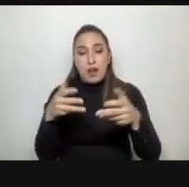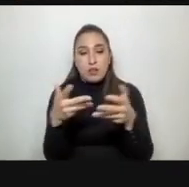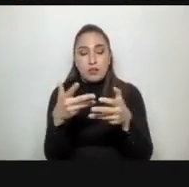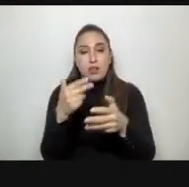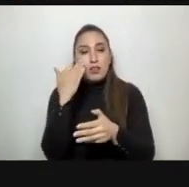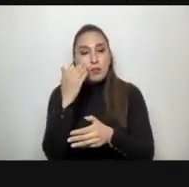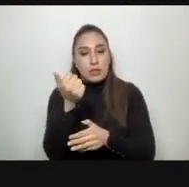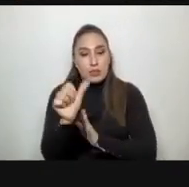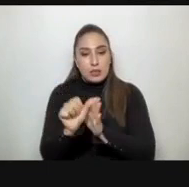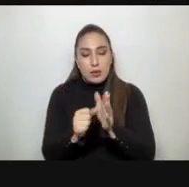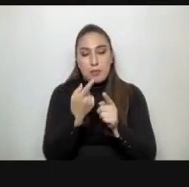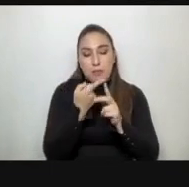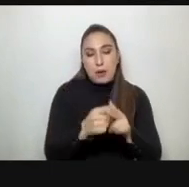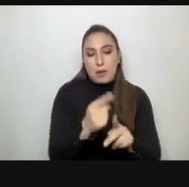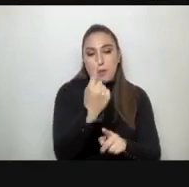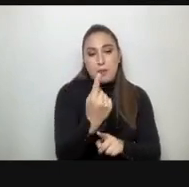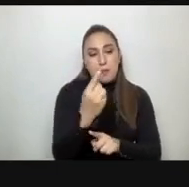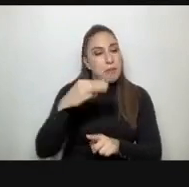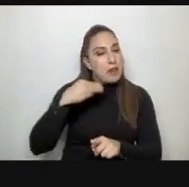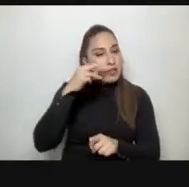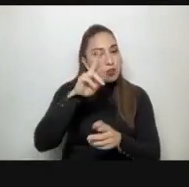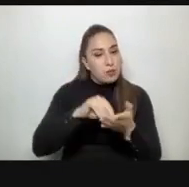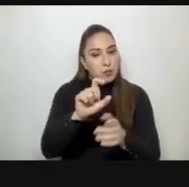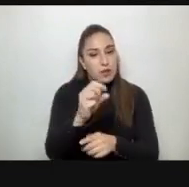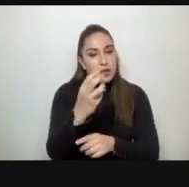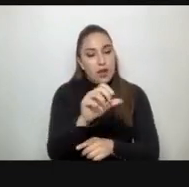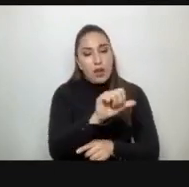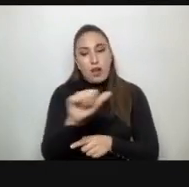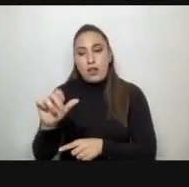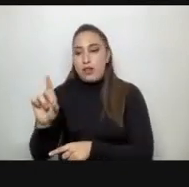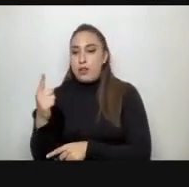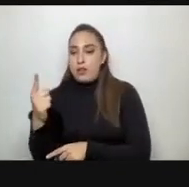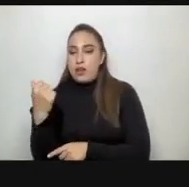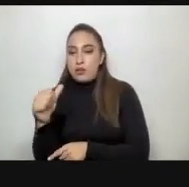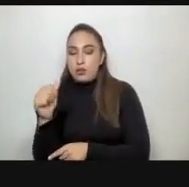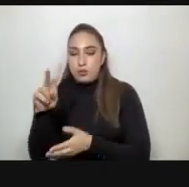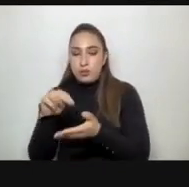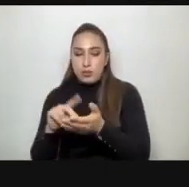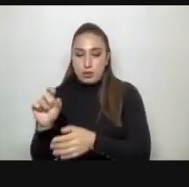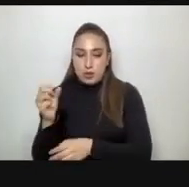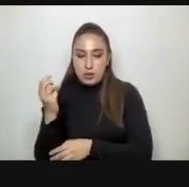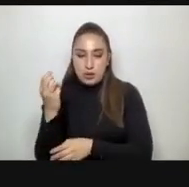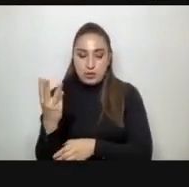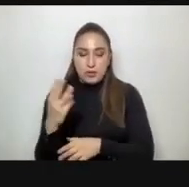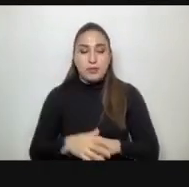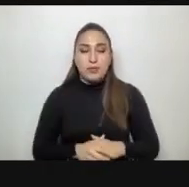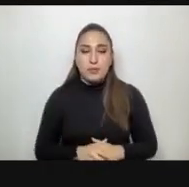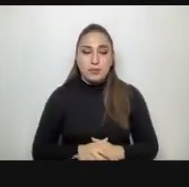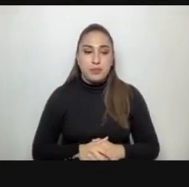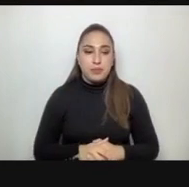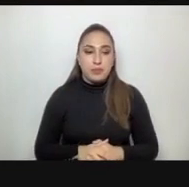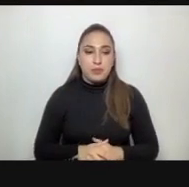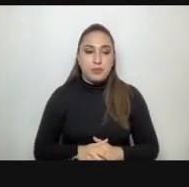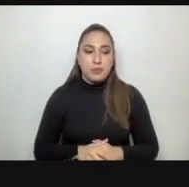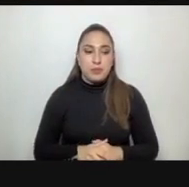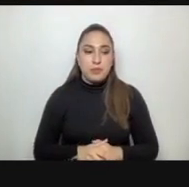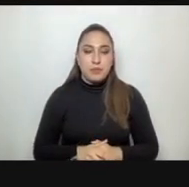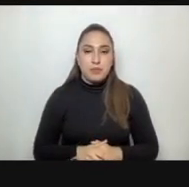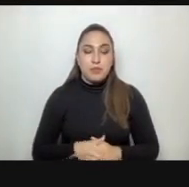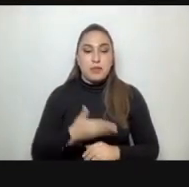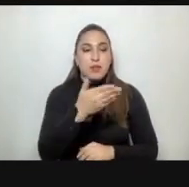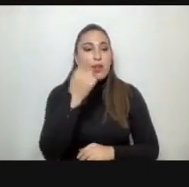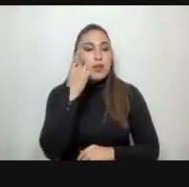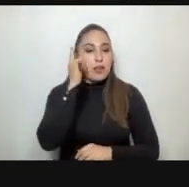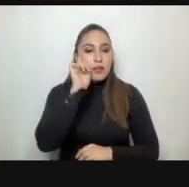periodo que abarca del 1 de marzo de 2023 al 31 de agosto de 2023. Diputada Andrea